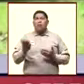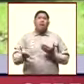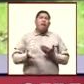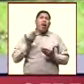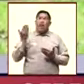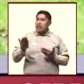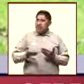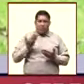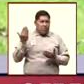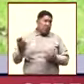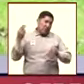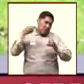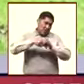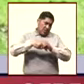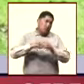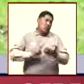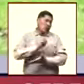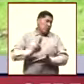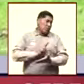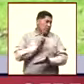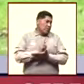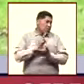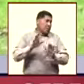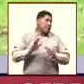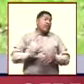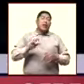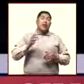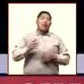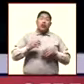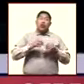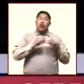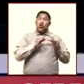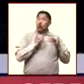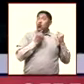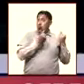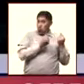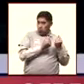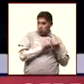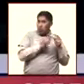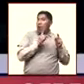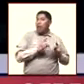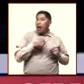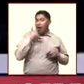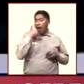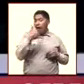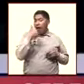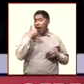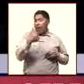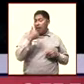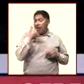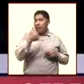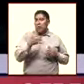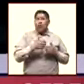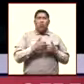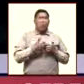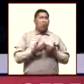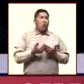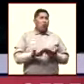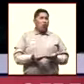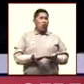para poder ingresar a la universidad. Álvaro, estas personas, estos sujetos que ofertaban el ingreso directo a la universidad, ¿cómo es que